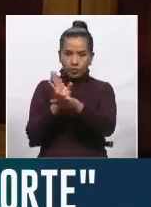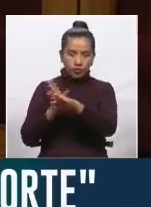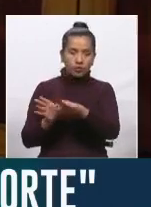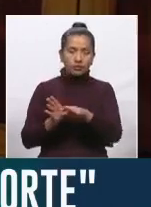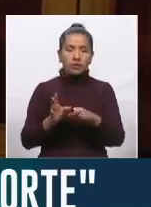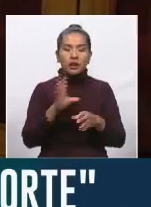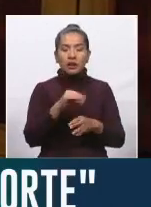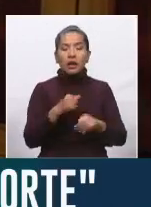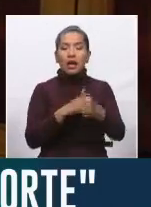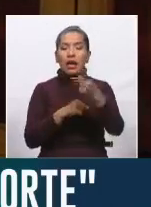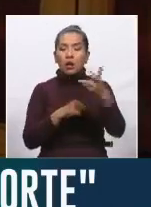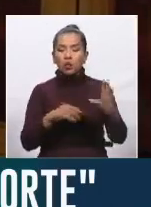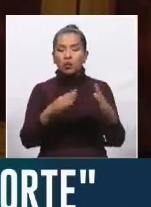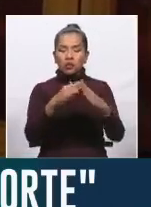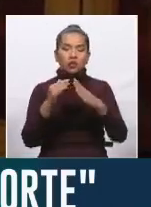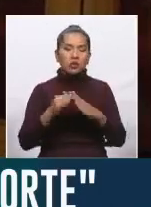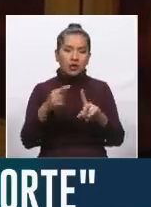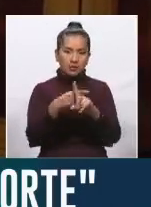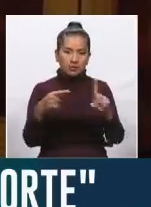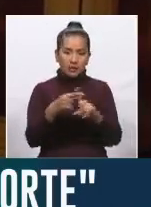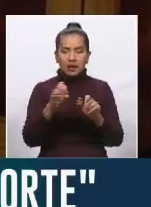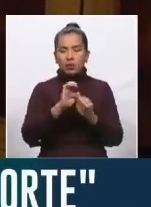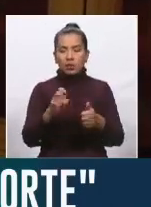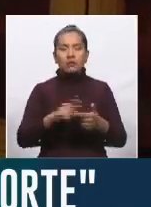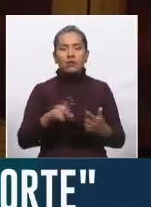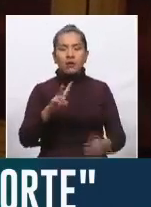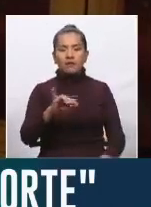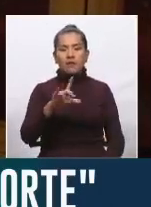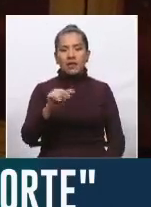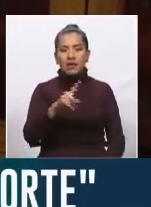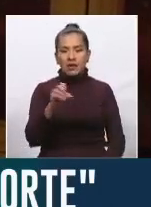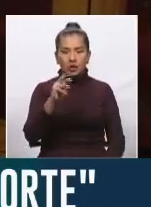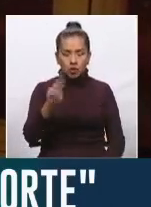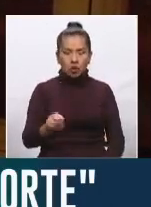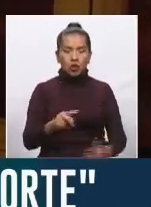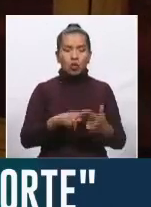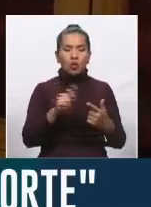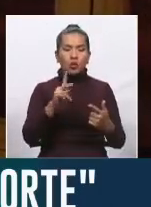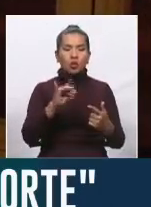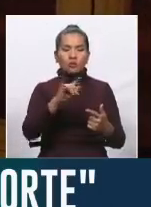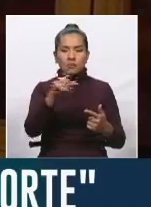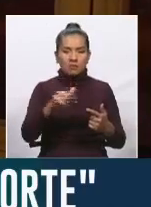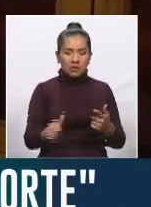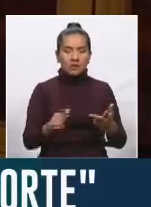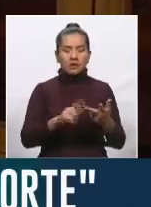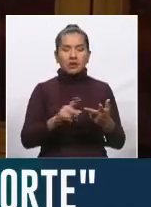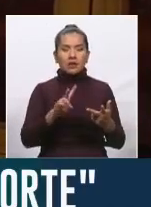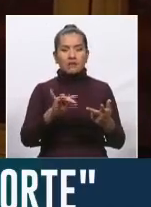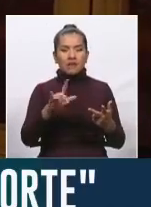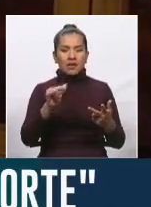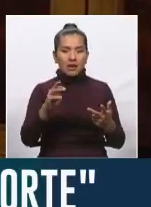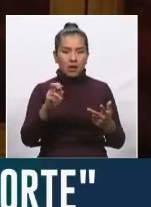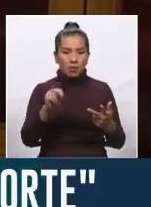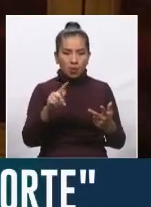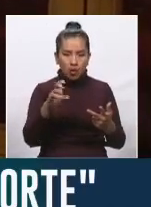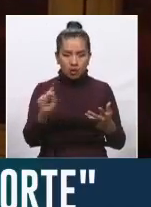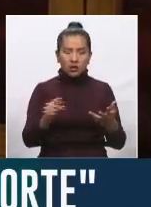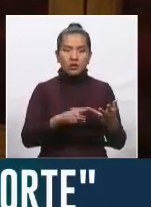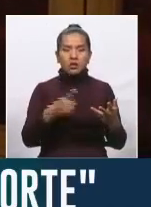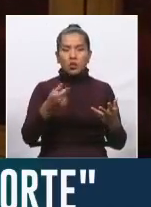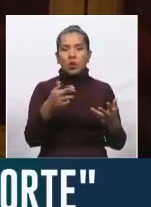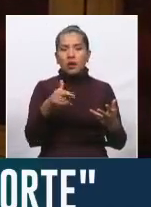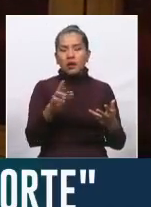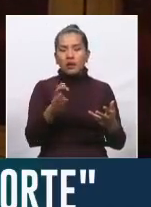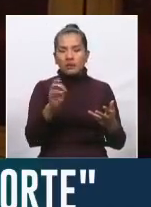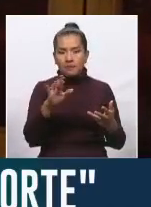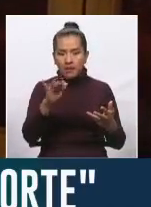algunas ciudades intermedias como Villazón, Tupiza, Villamonte, Guayaramenín, Riberalta. Son